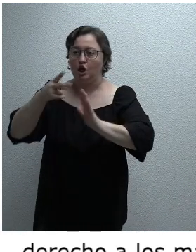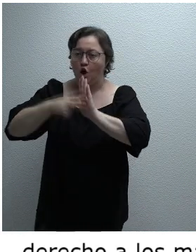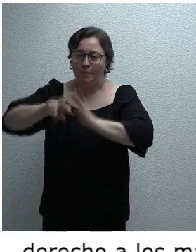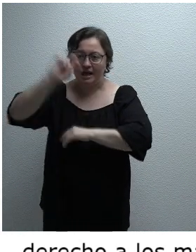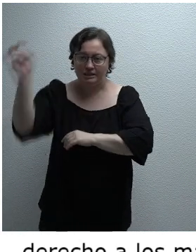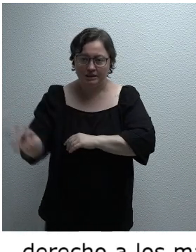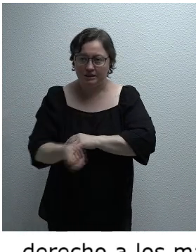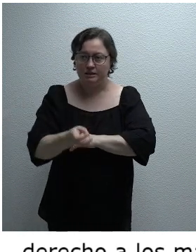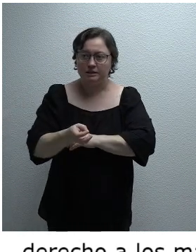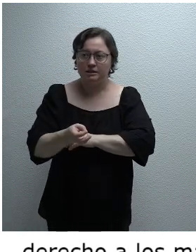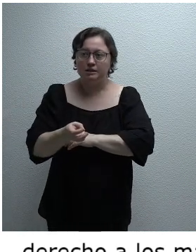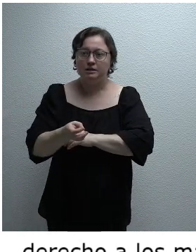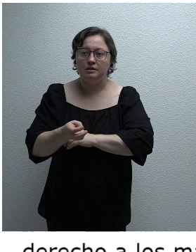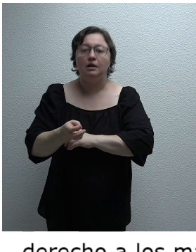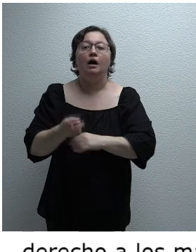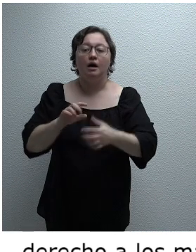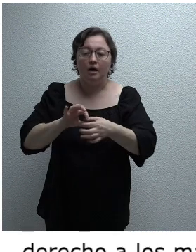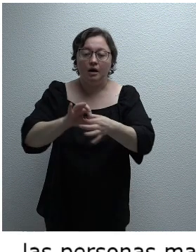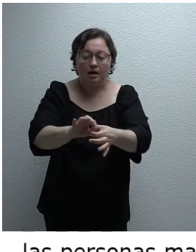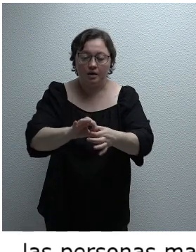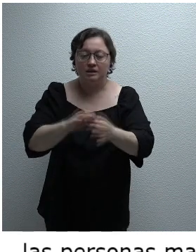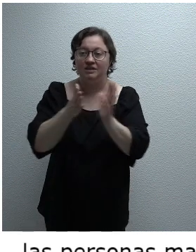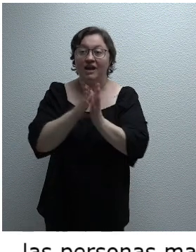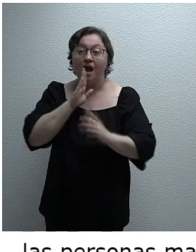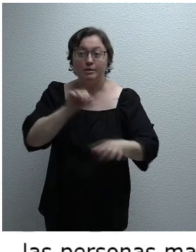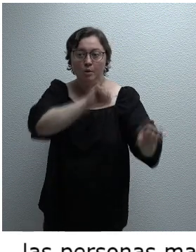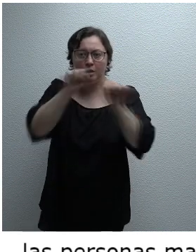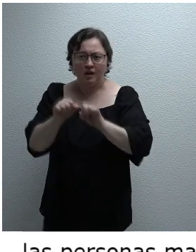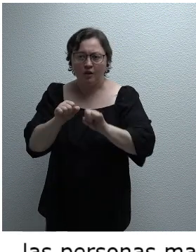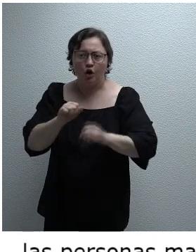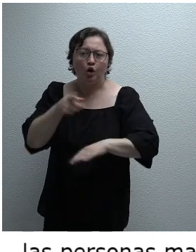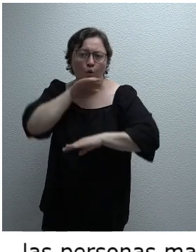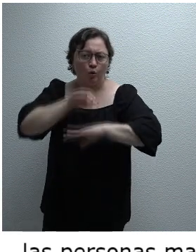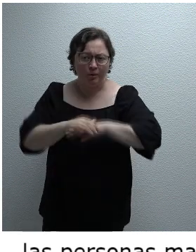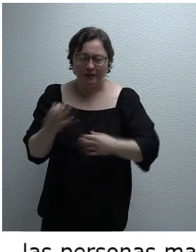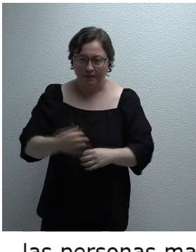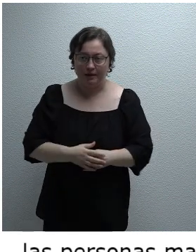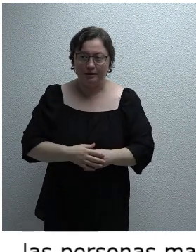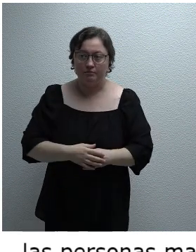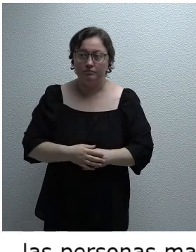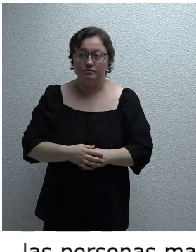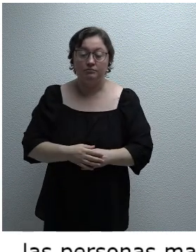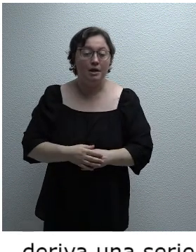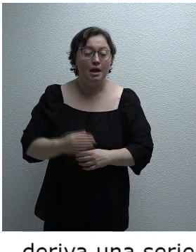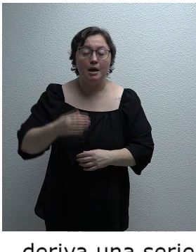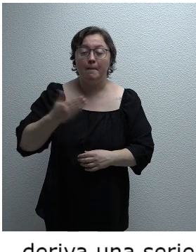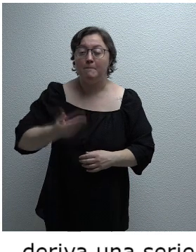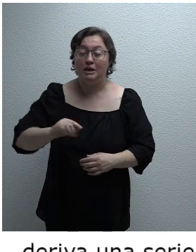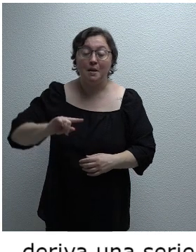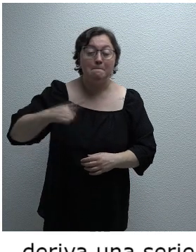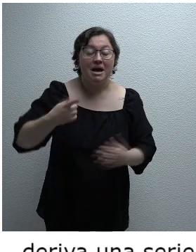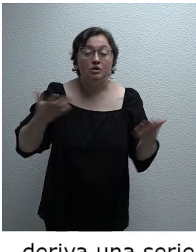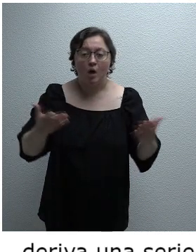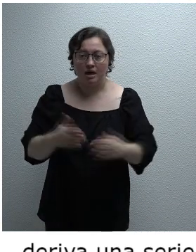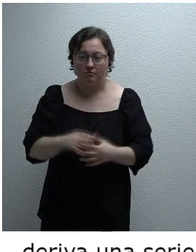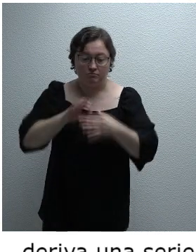normativas que se dedican al cumplimiento de esta protección. La más importante de todas para las personas